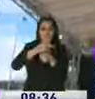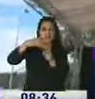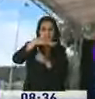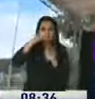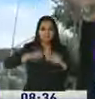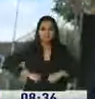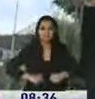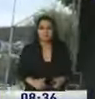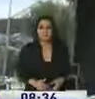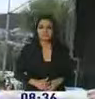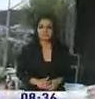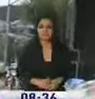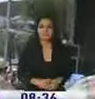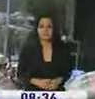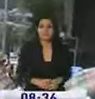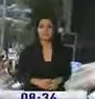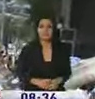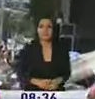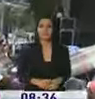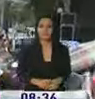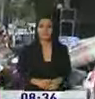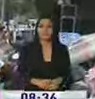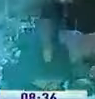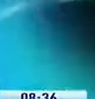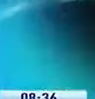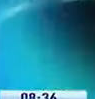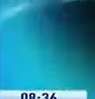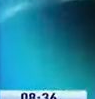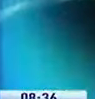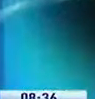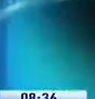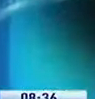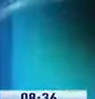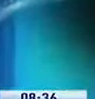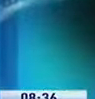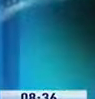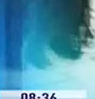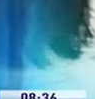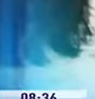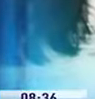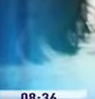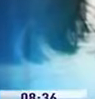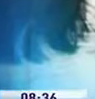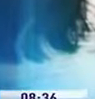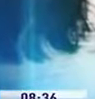Informó Priscila Cadena.